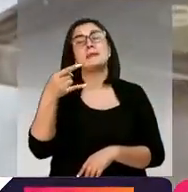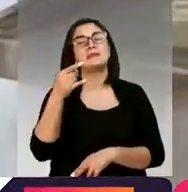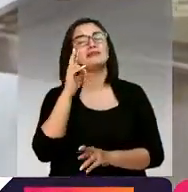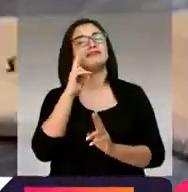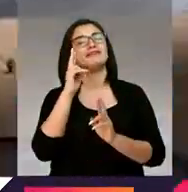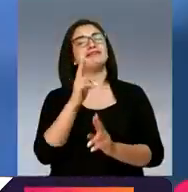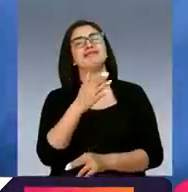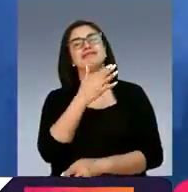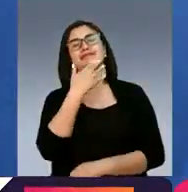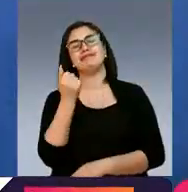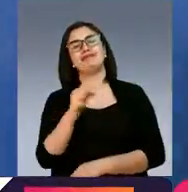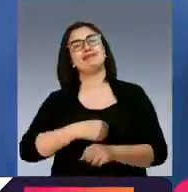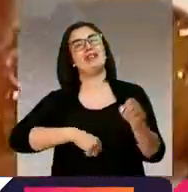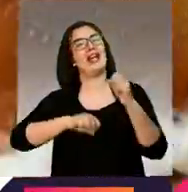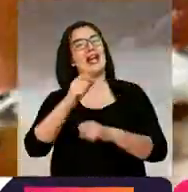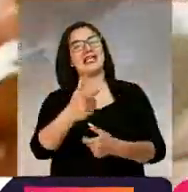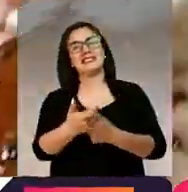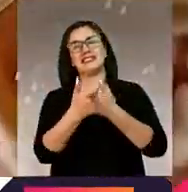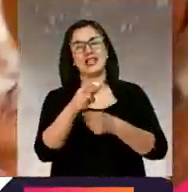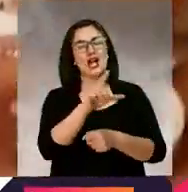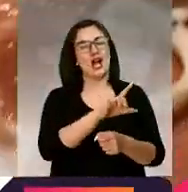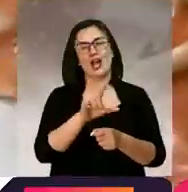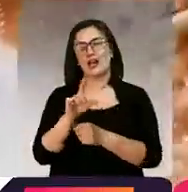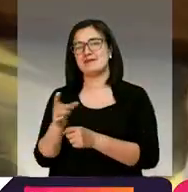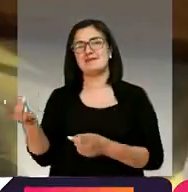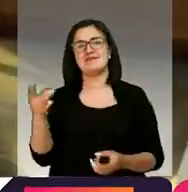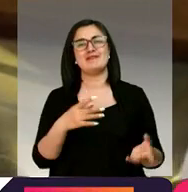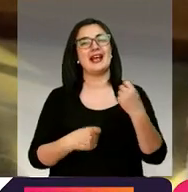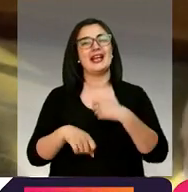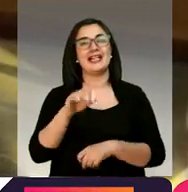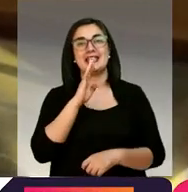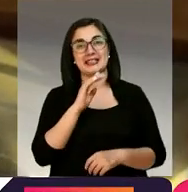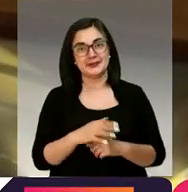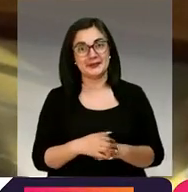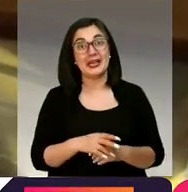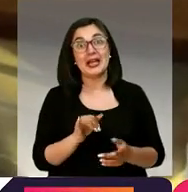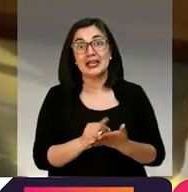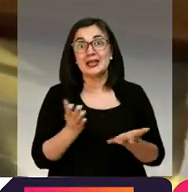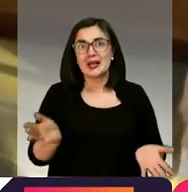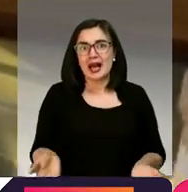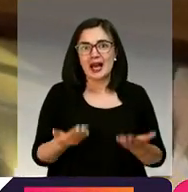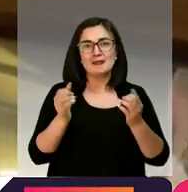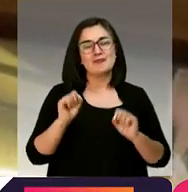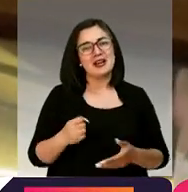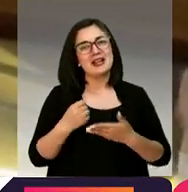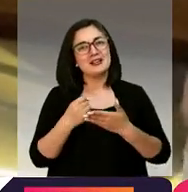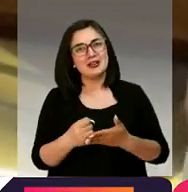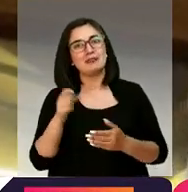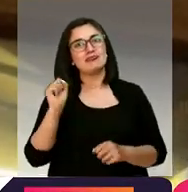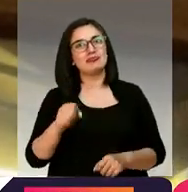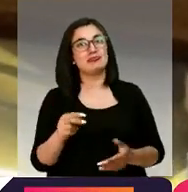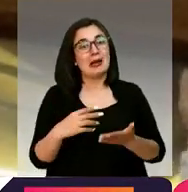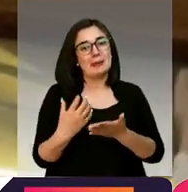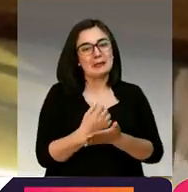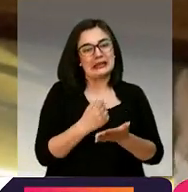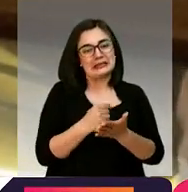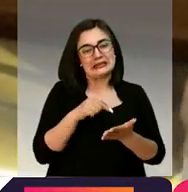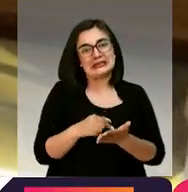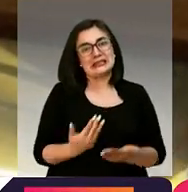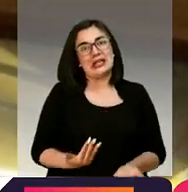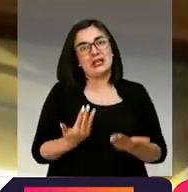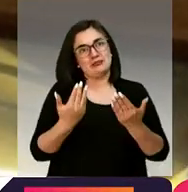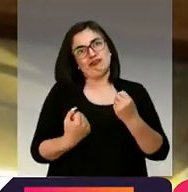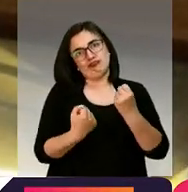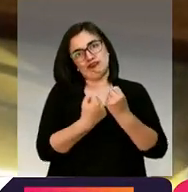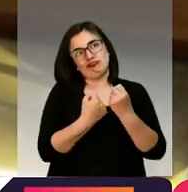de esta comida en las dos localidades de la capital. Poder ayudarlos, poder que ese ingreso extra sea pues de gran ayuda